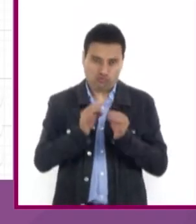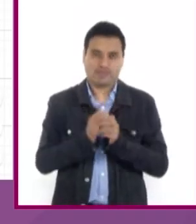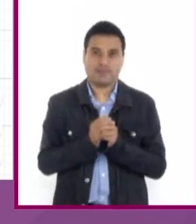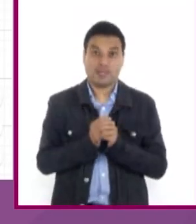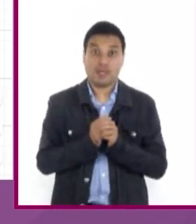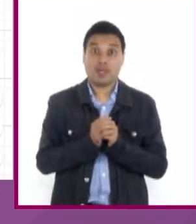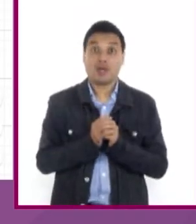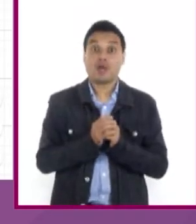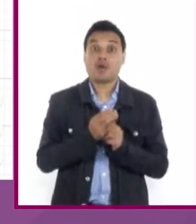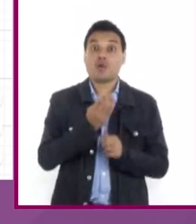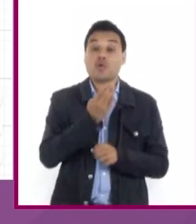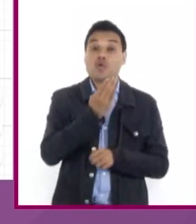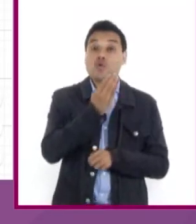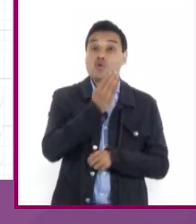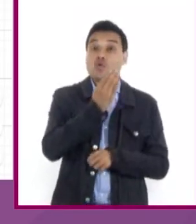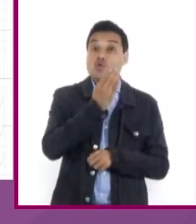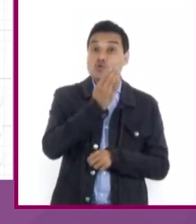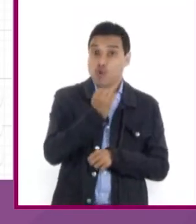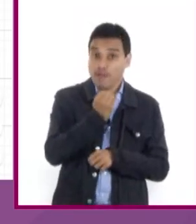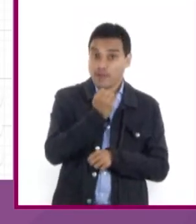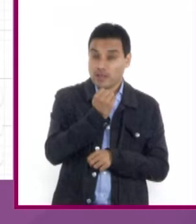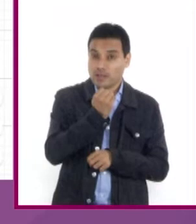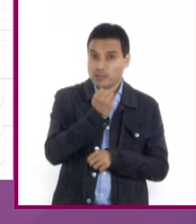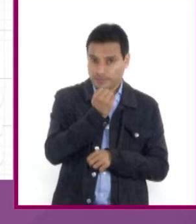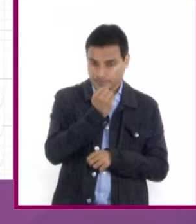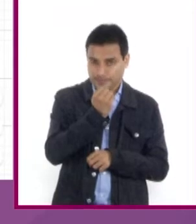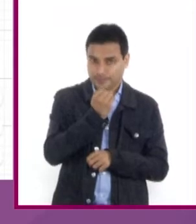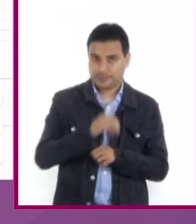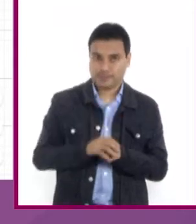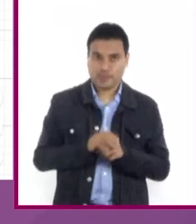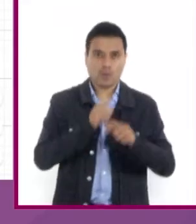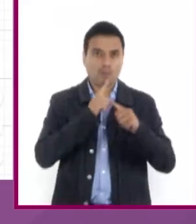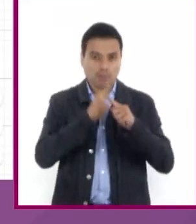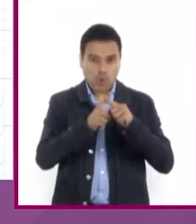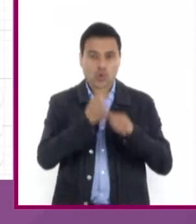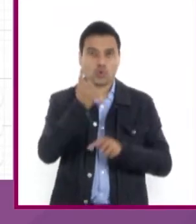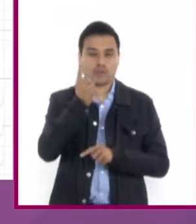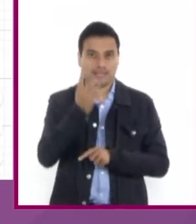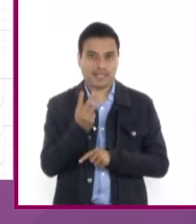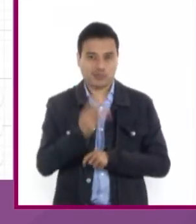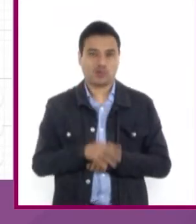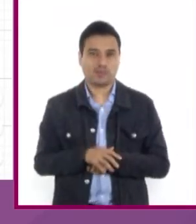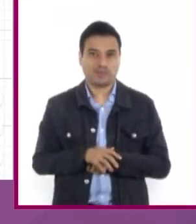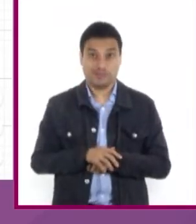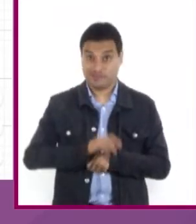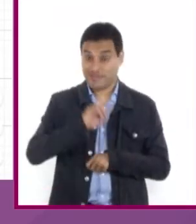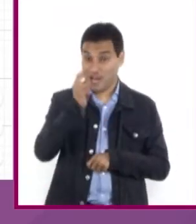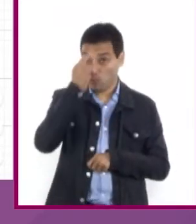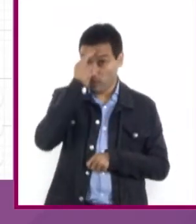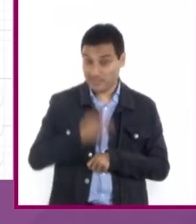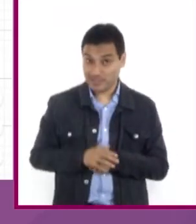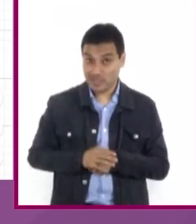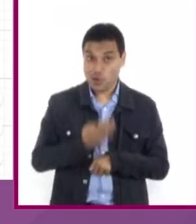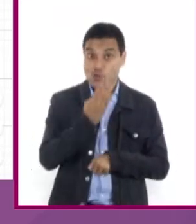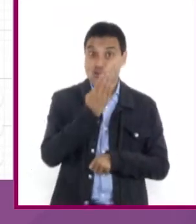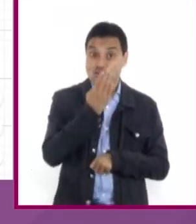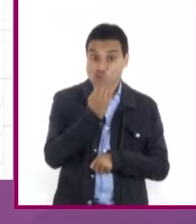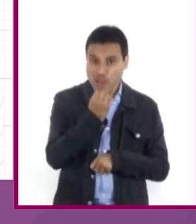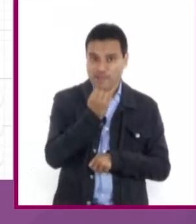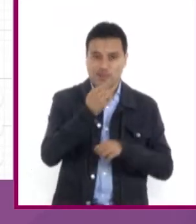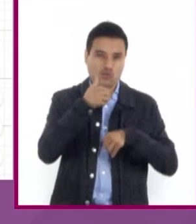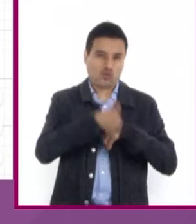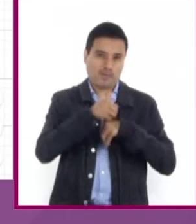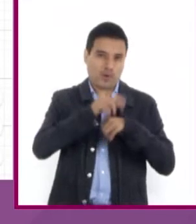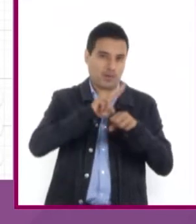es igual al producto de 9 por 1/3. Recordando que el 9 es un número